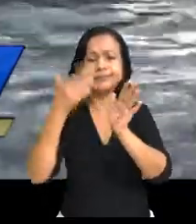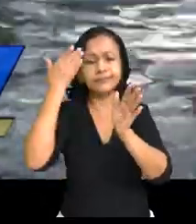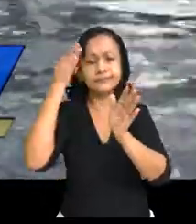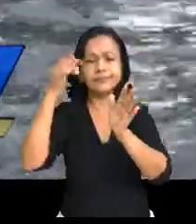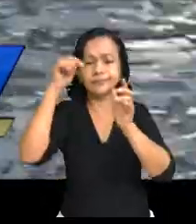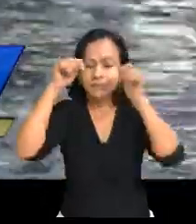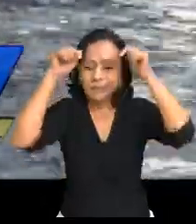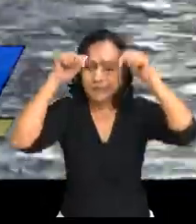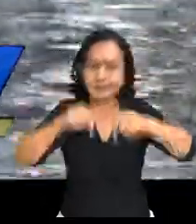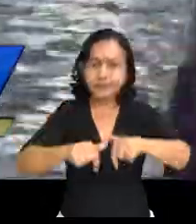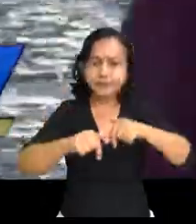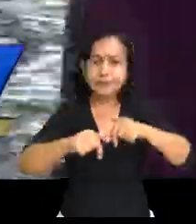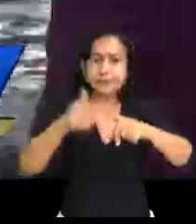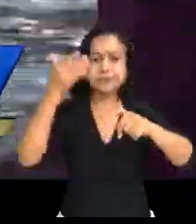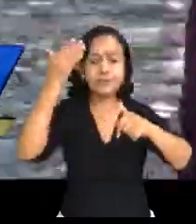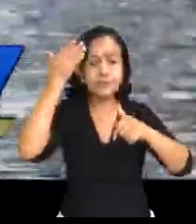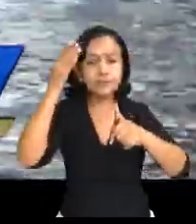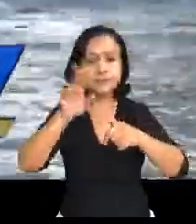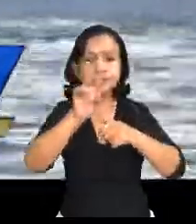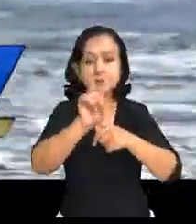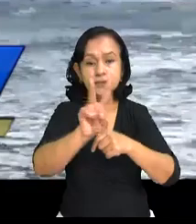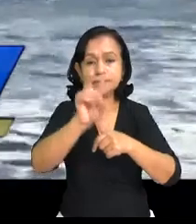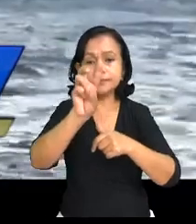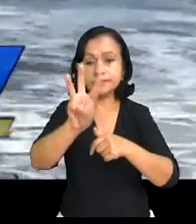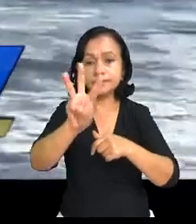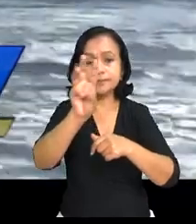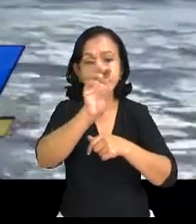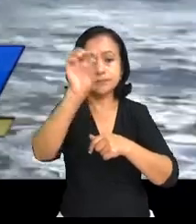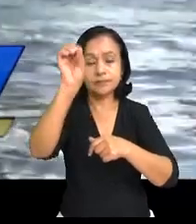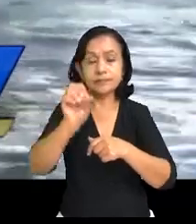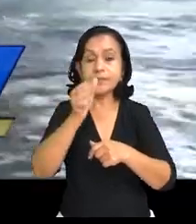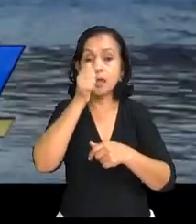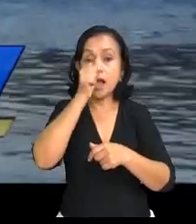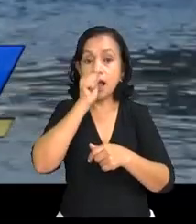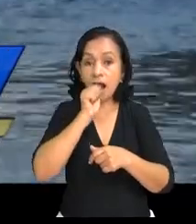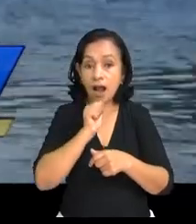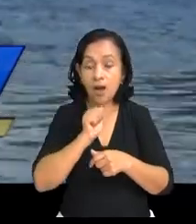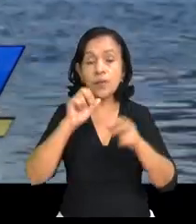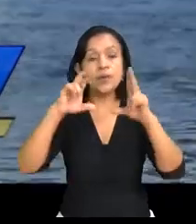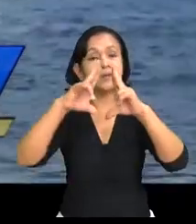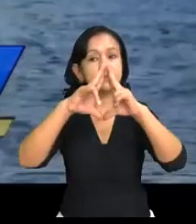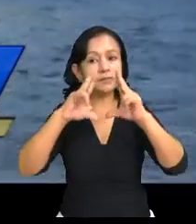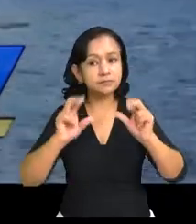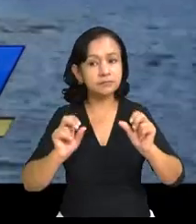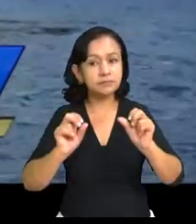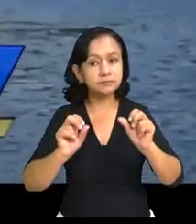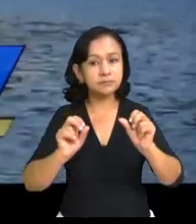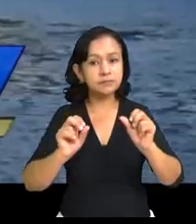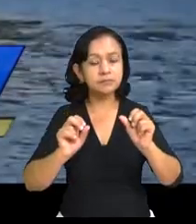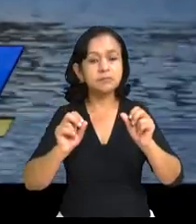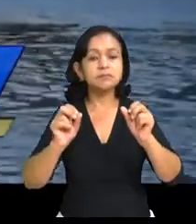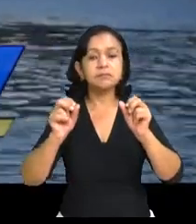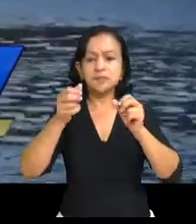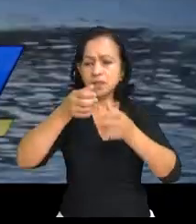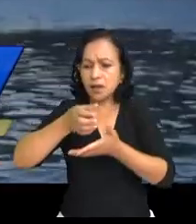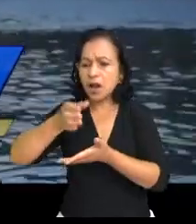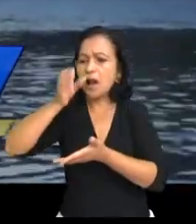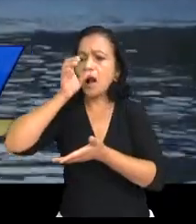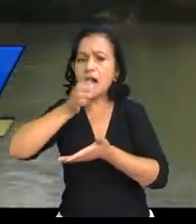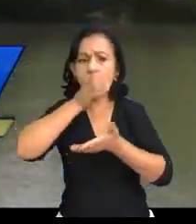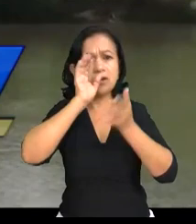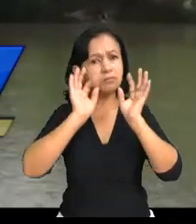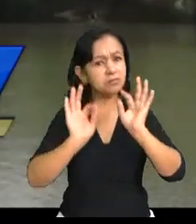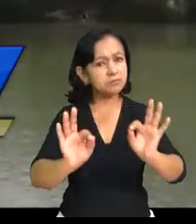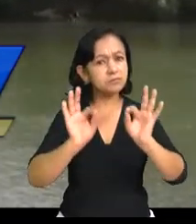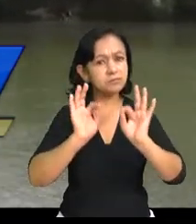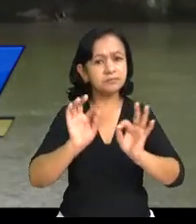ahorita? Sabemos que el 23% del agua que se consume en el país es consumo humano. De ese consumo